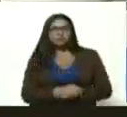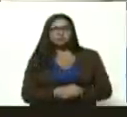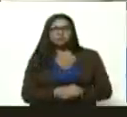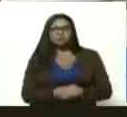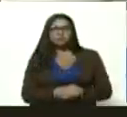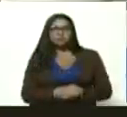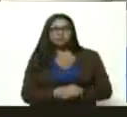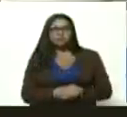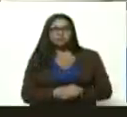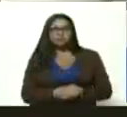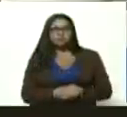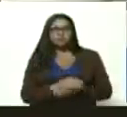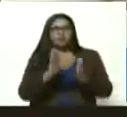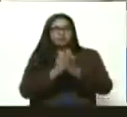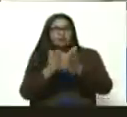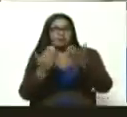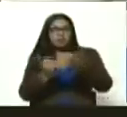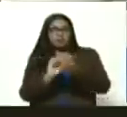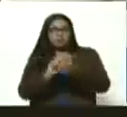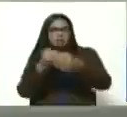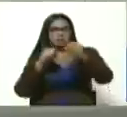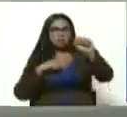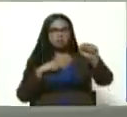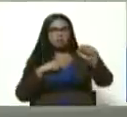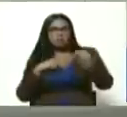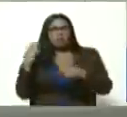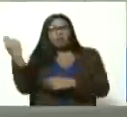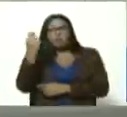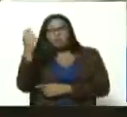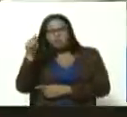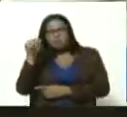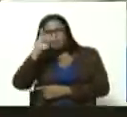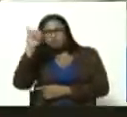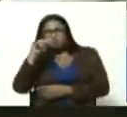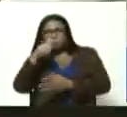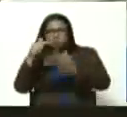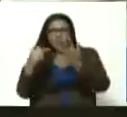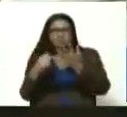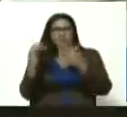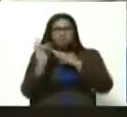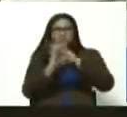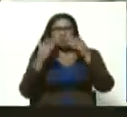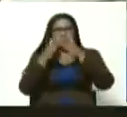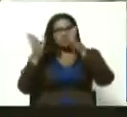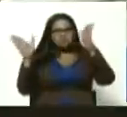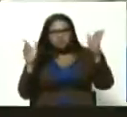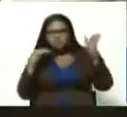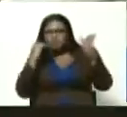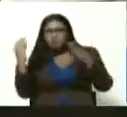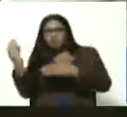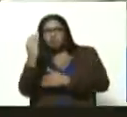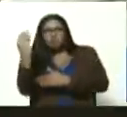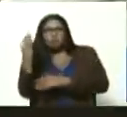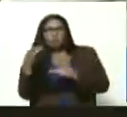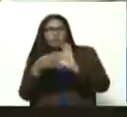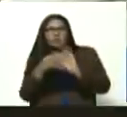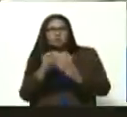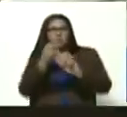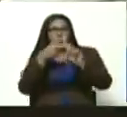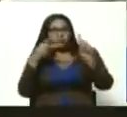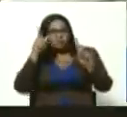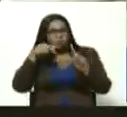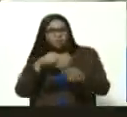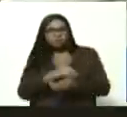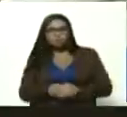antonio no en un apuro en una frontera inmensa tenemos en amazonas